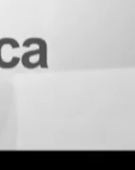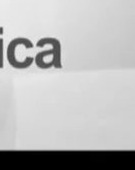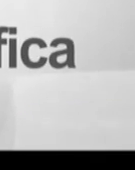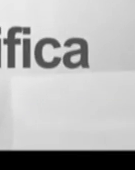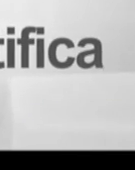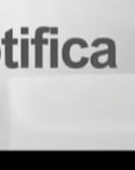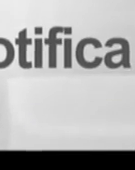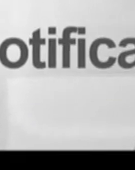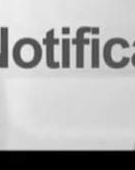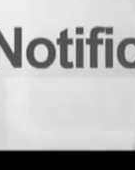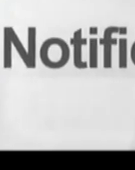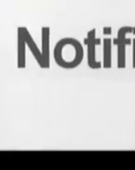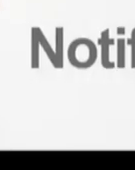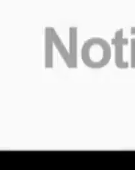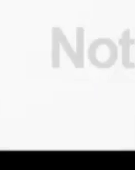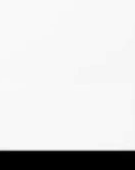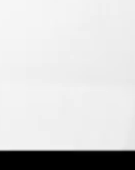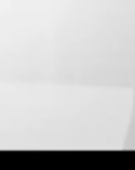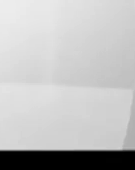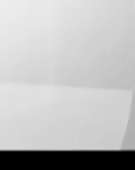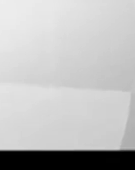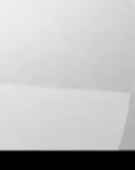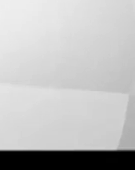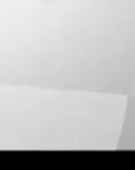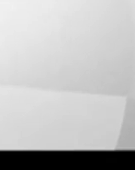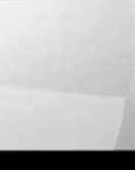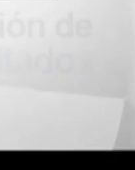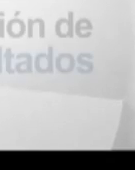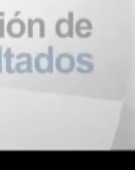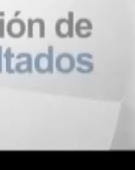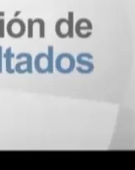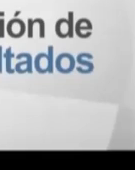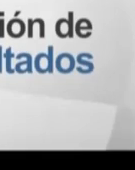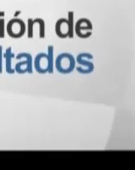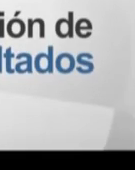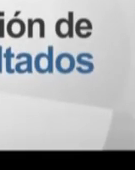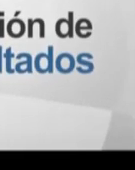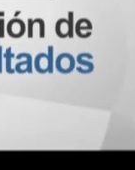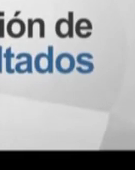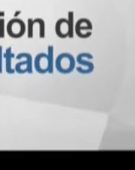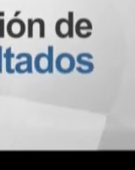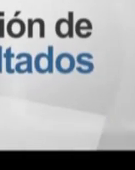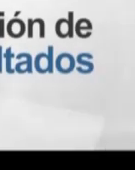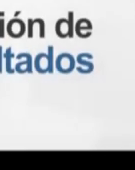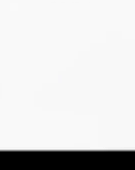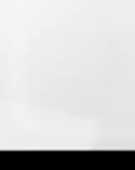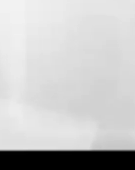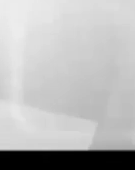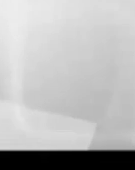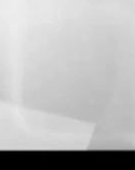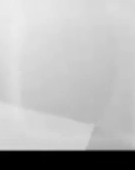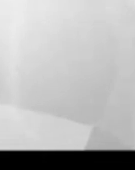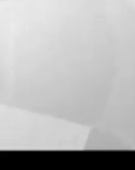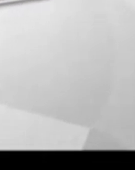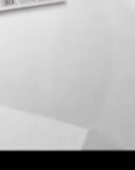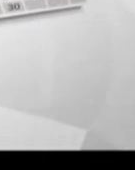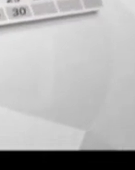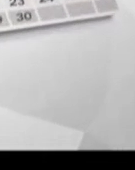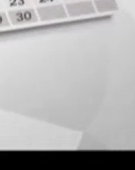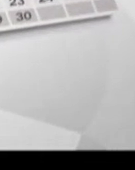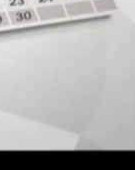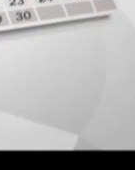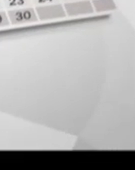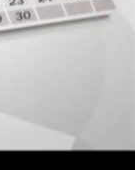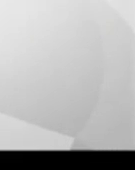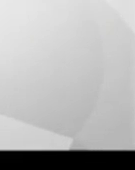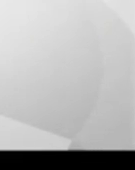y notifica a los concursantes, los mismos que podrán solicitar una revisión de su resultado con la motivación correspondiente en el plazo